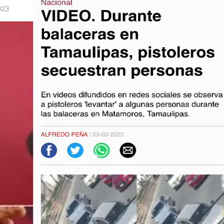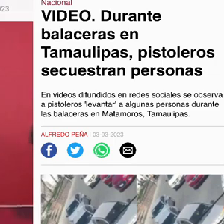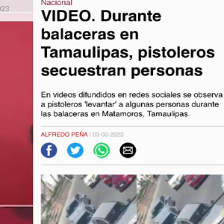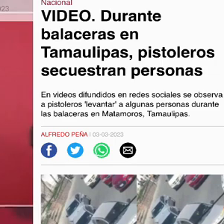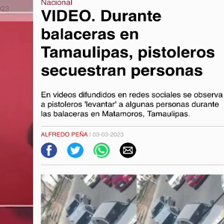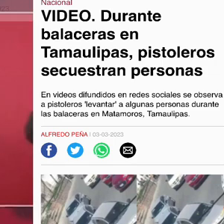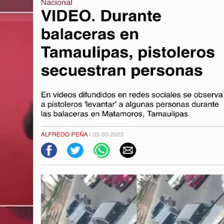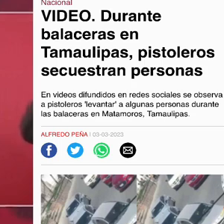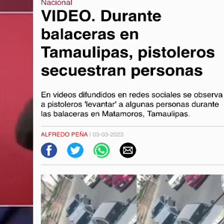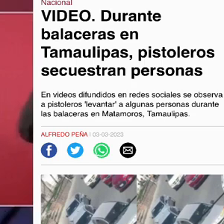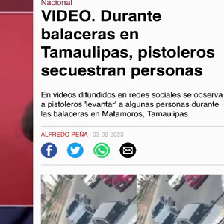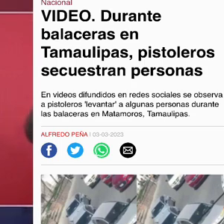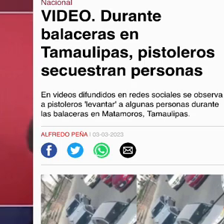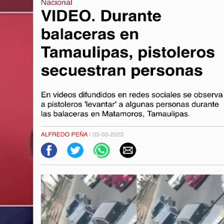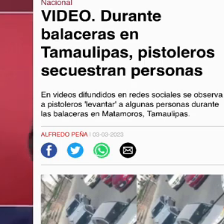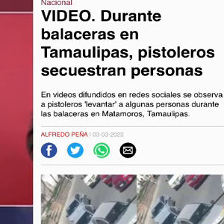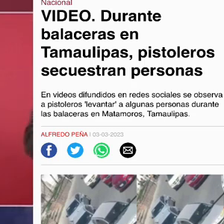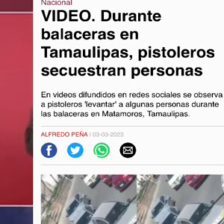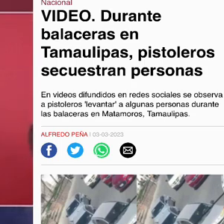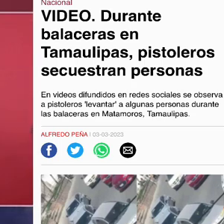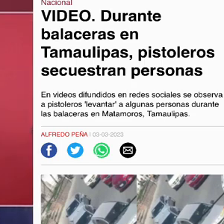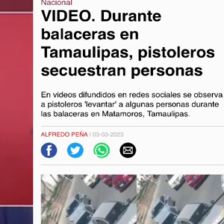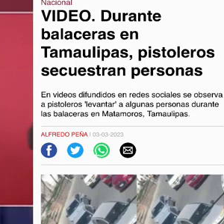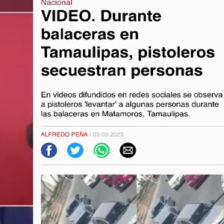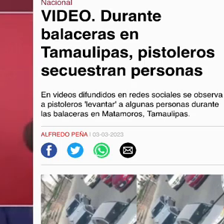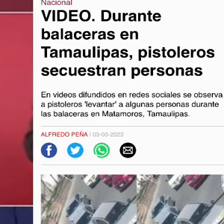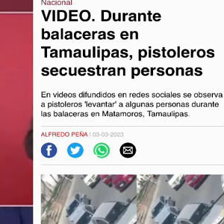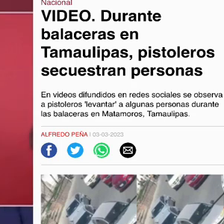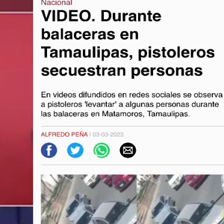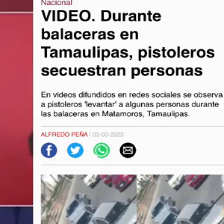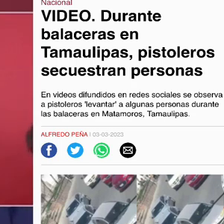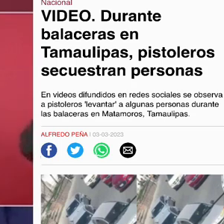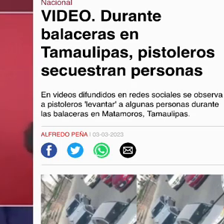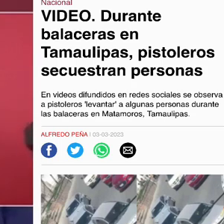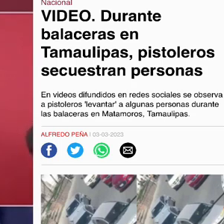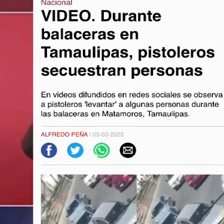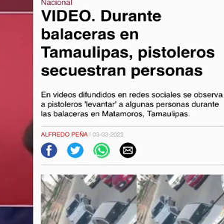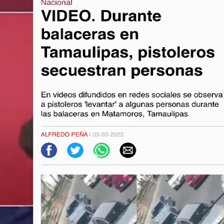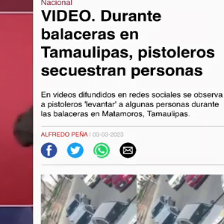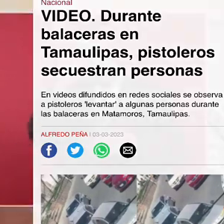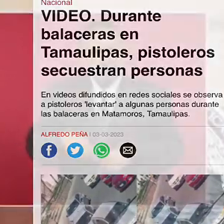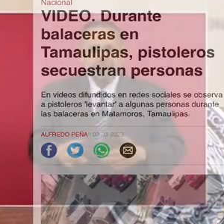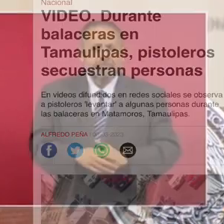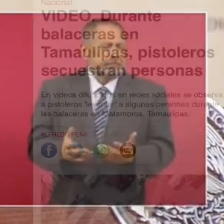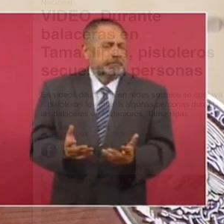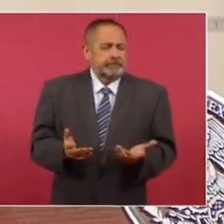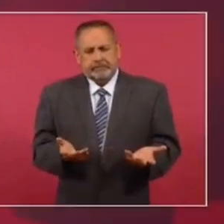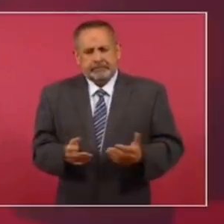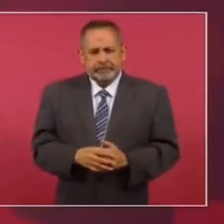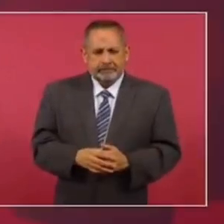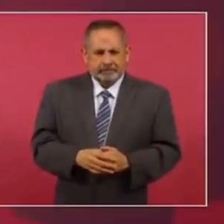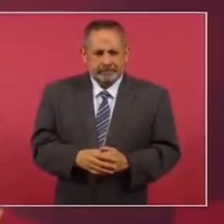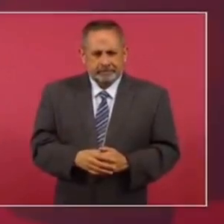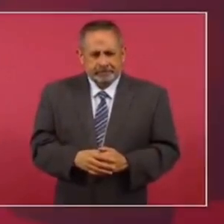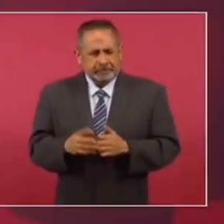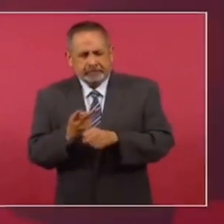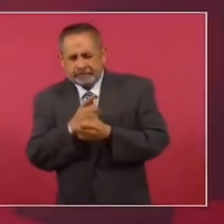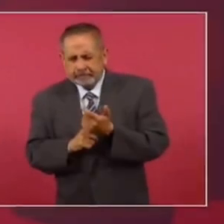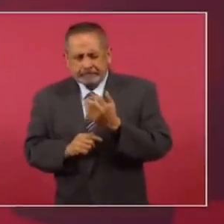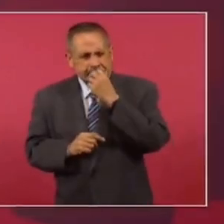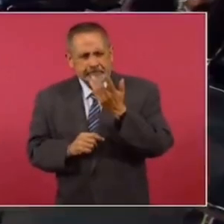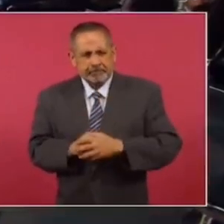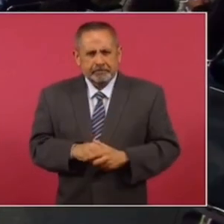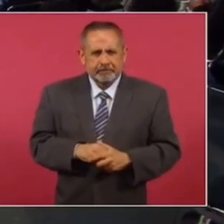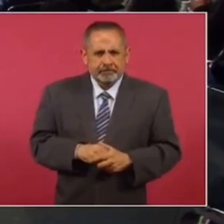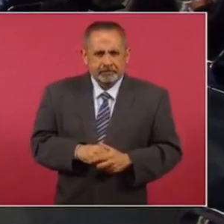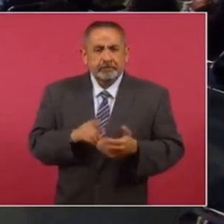Campeche y a Yucatán. Si fuese así, no estarían llegando tanto estadounidenses a vivir a la Ciudad de México. Entonces, ¿qué es lo que está sucediendo? Es